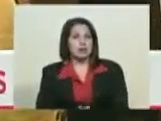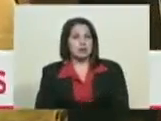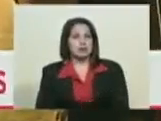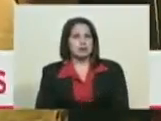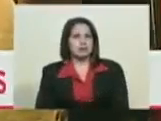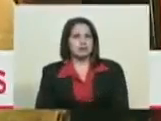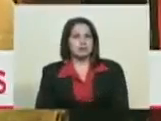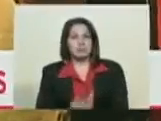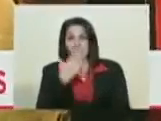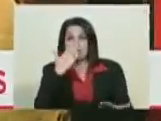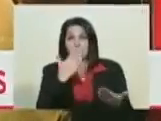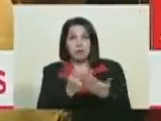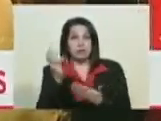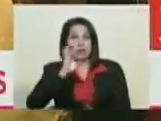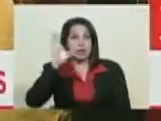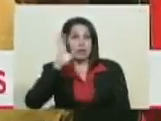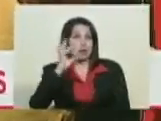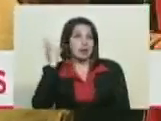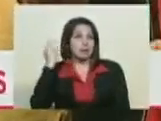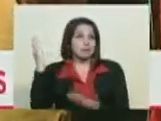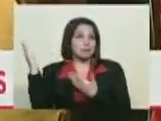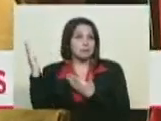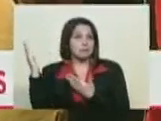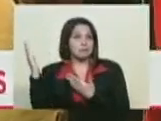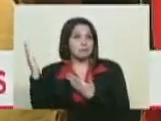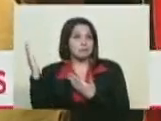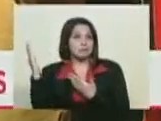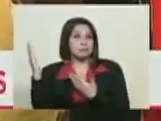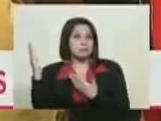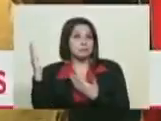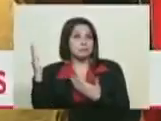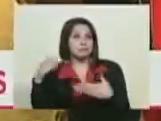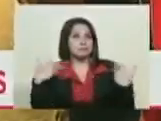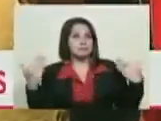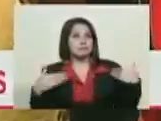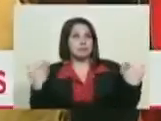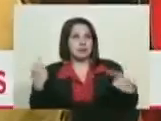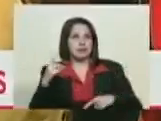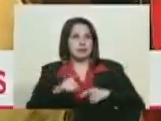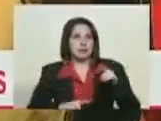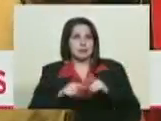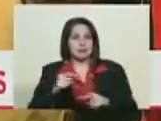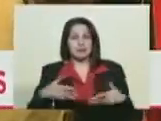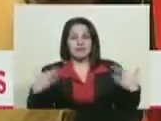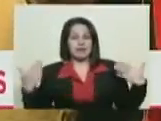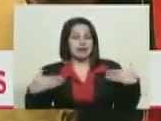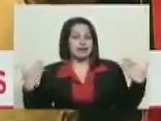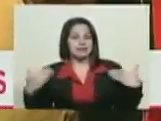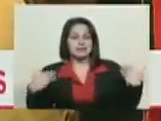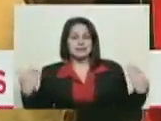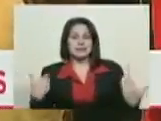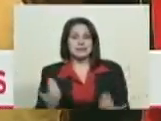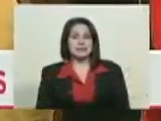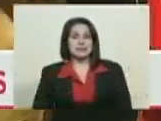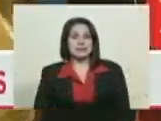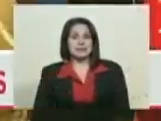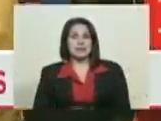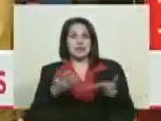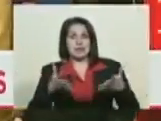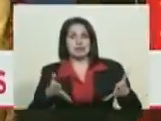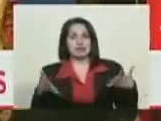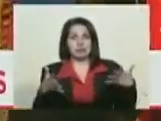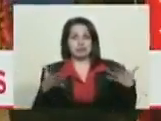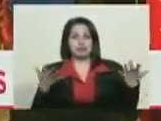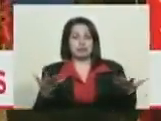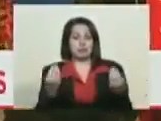Ahora al frente de Caracas, esta muchacha. Tremenda. Estoy muy feliz por la gran victoria